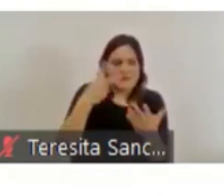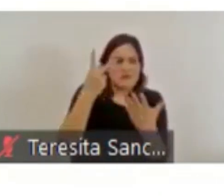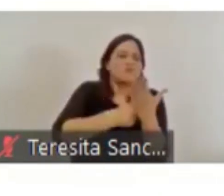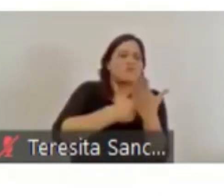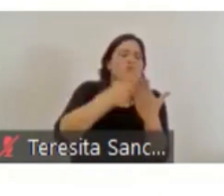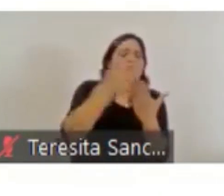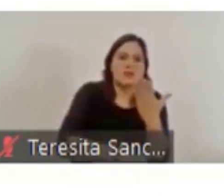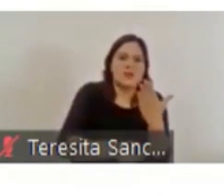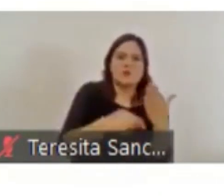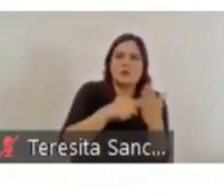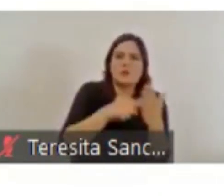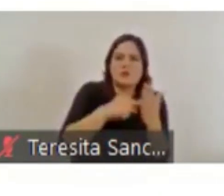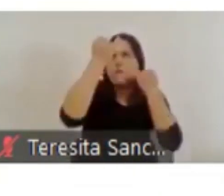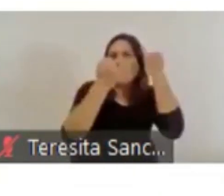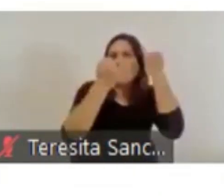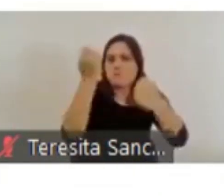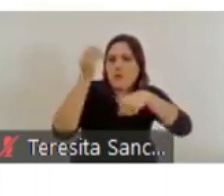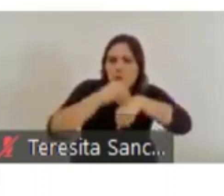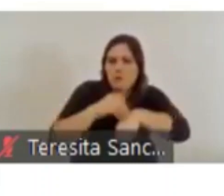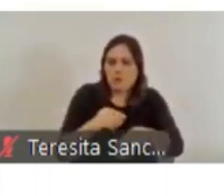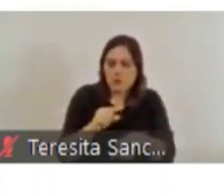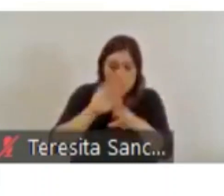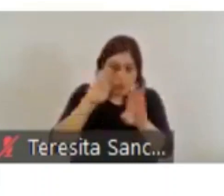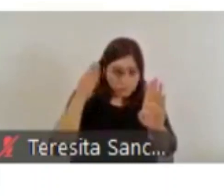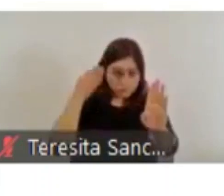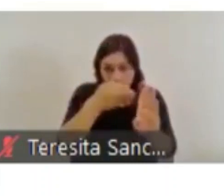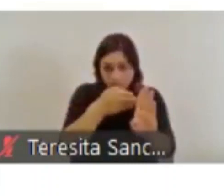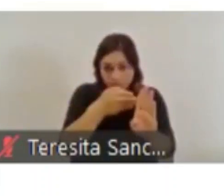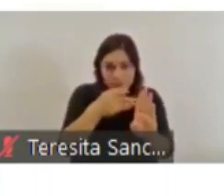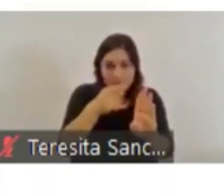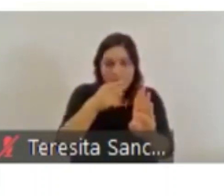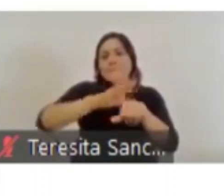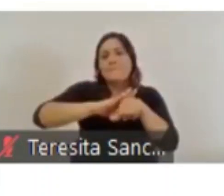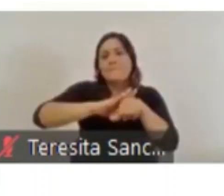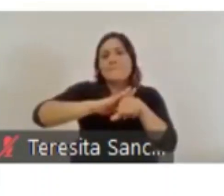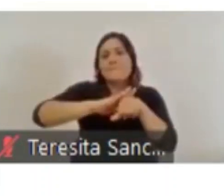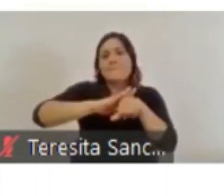estén dirigidos hacia los pequeños.